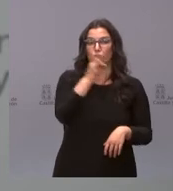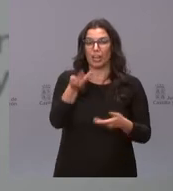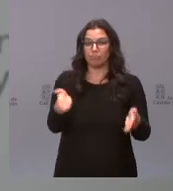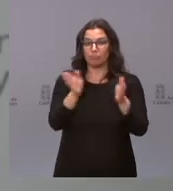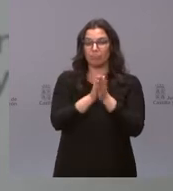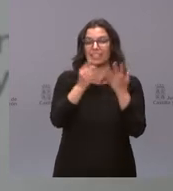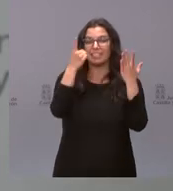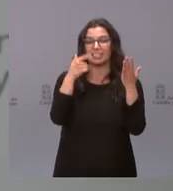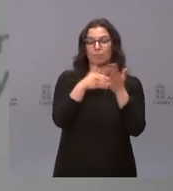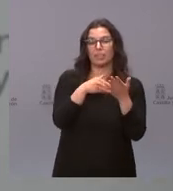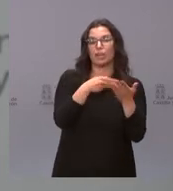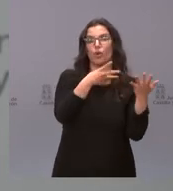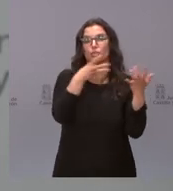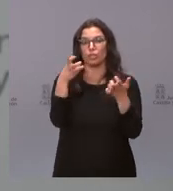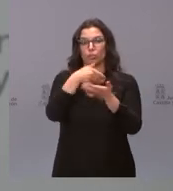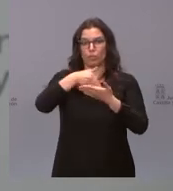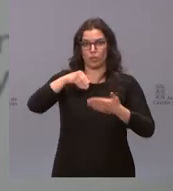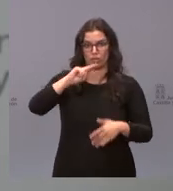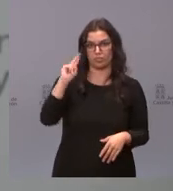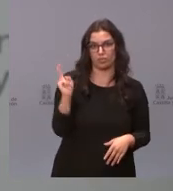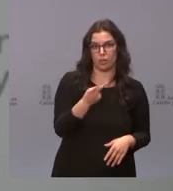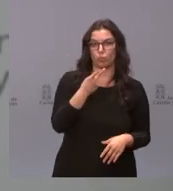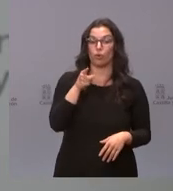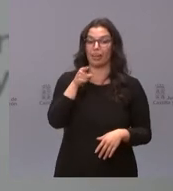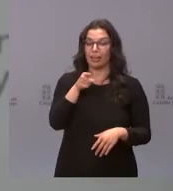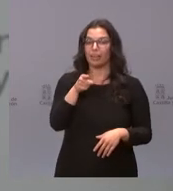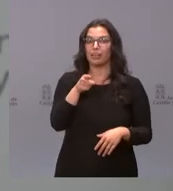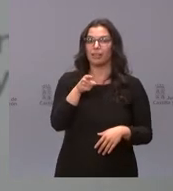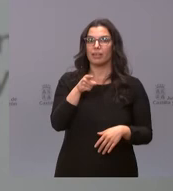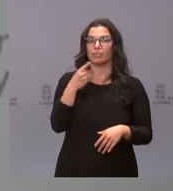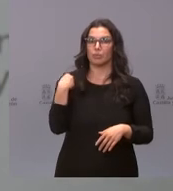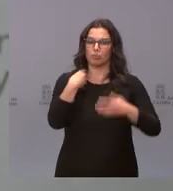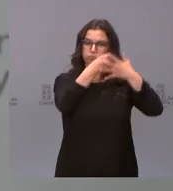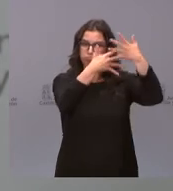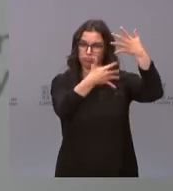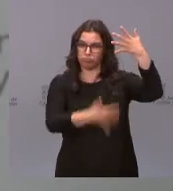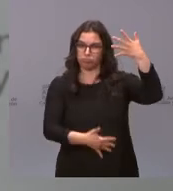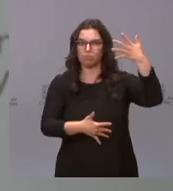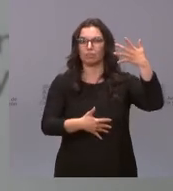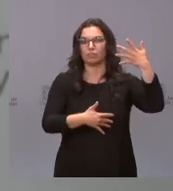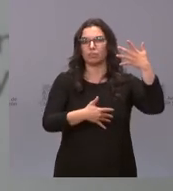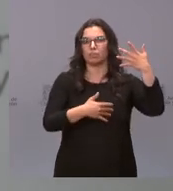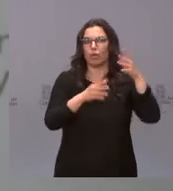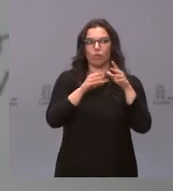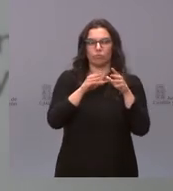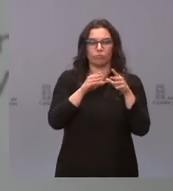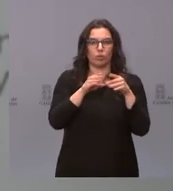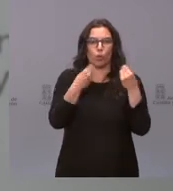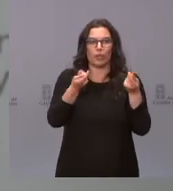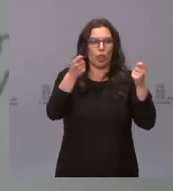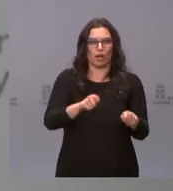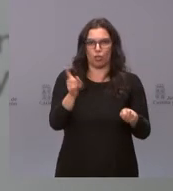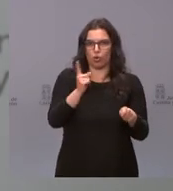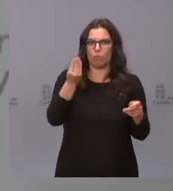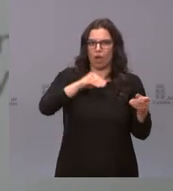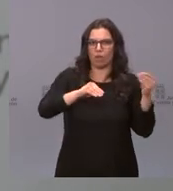800 millones de euros esa es nuestra biblioteca de proyectos además es un documento vivo se van incorporando